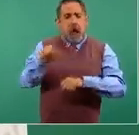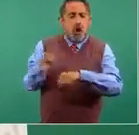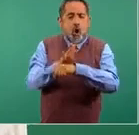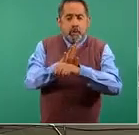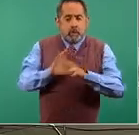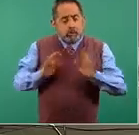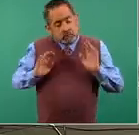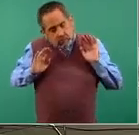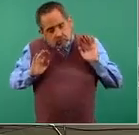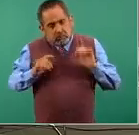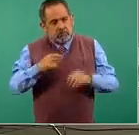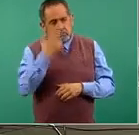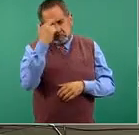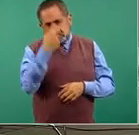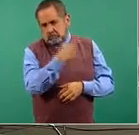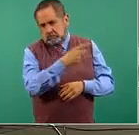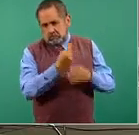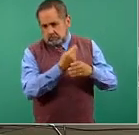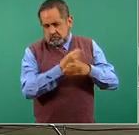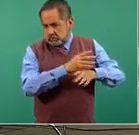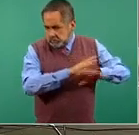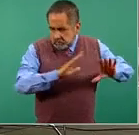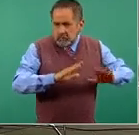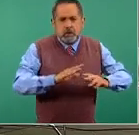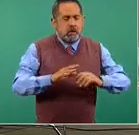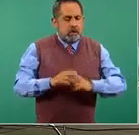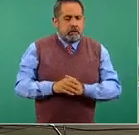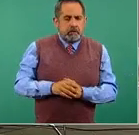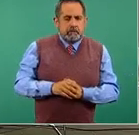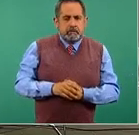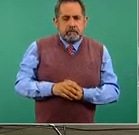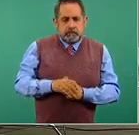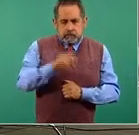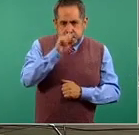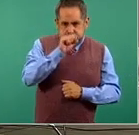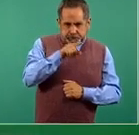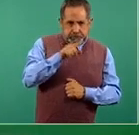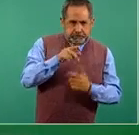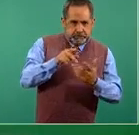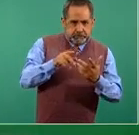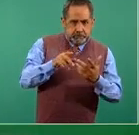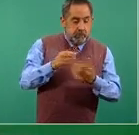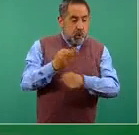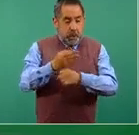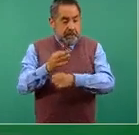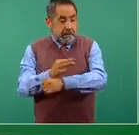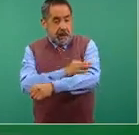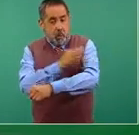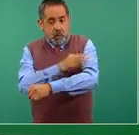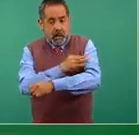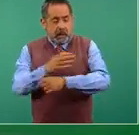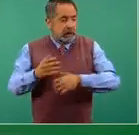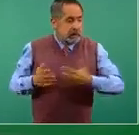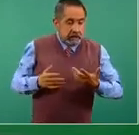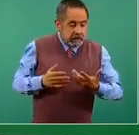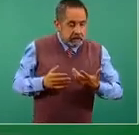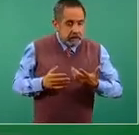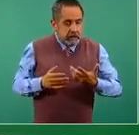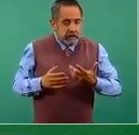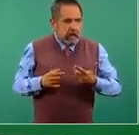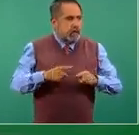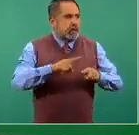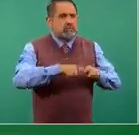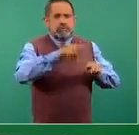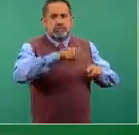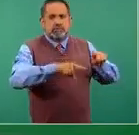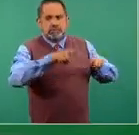no viene al caso ahorita comentar. Y en este momento que ya está la vacuna, lo que hemos encontrado es un conjunto muy